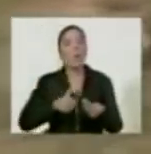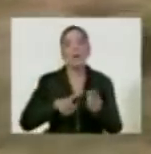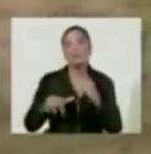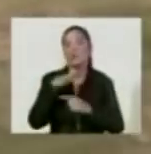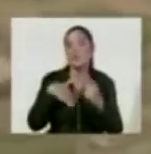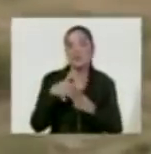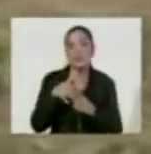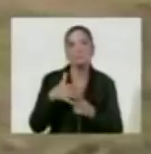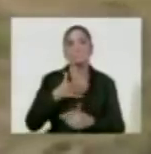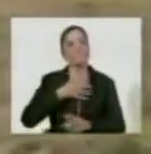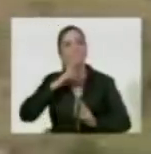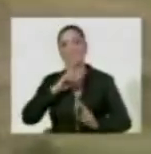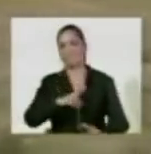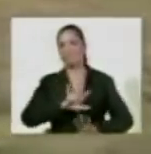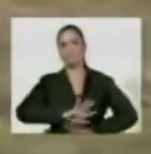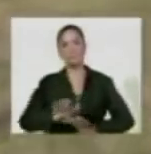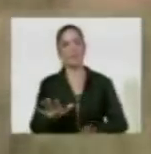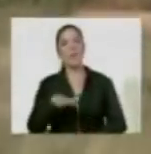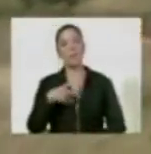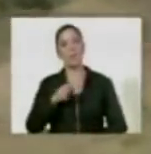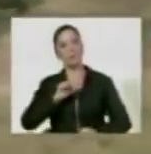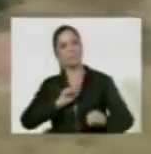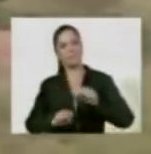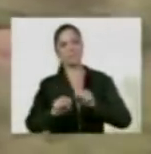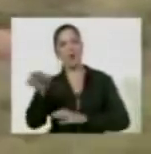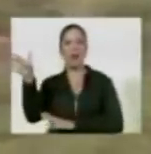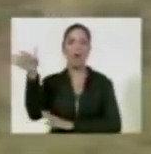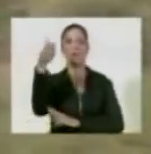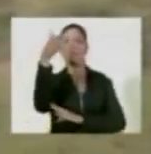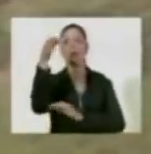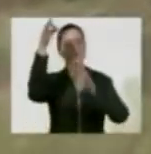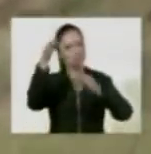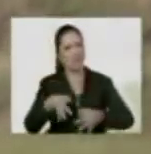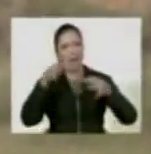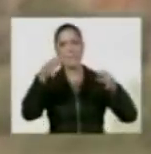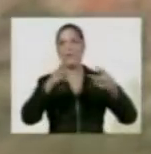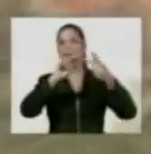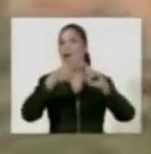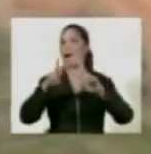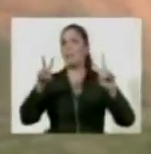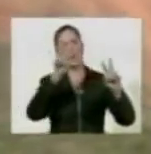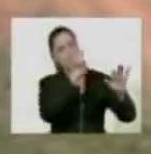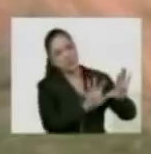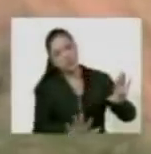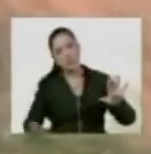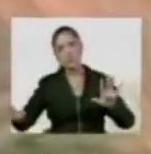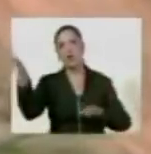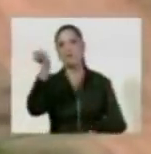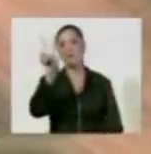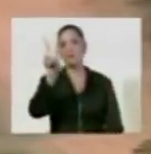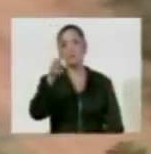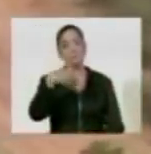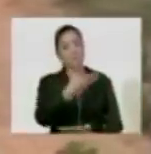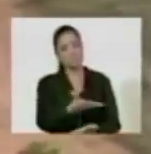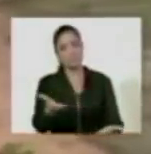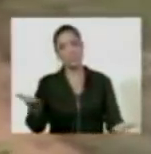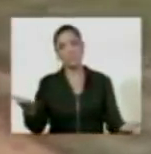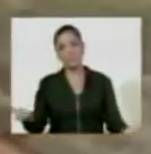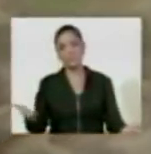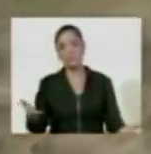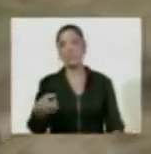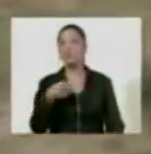sobrevenida para enarbolar la bandera de la paz por los cuatro puntos cardinales y darle a Venezuela lo que